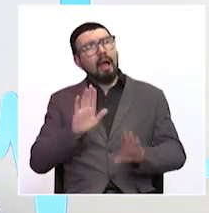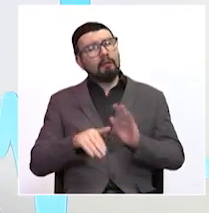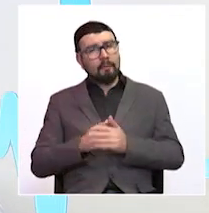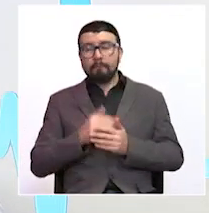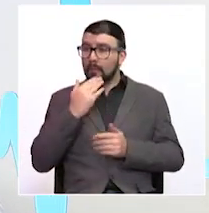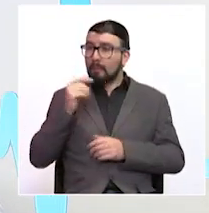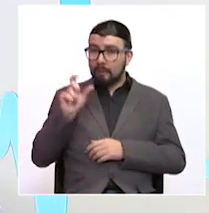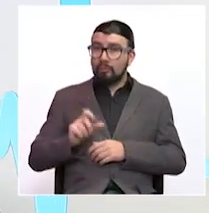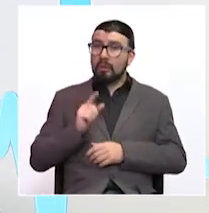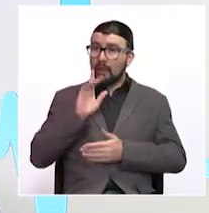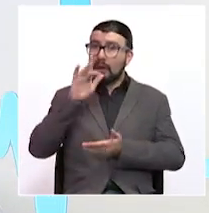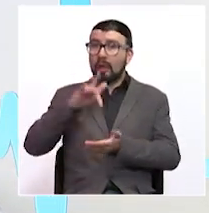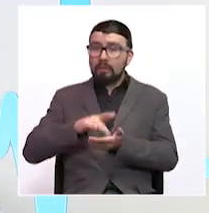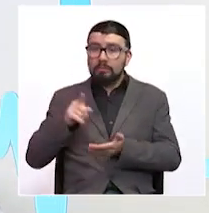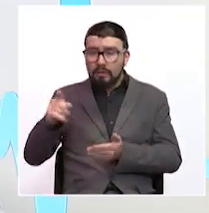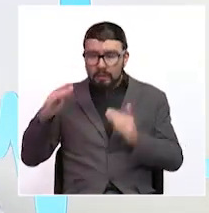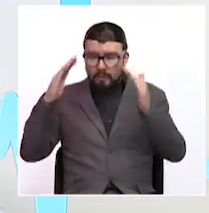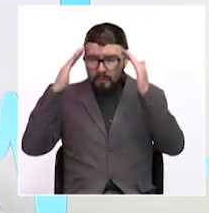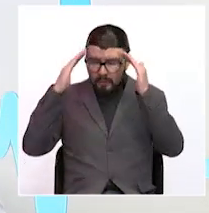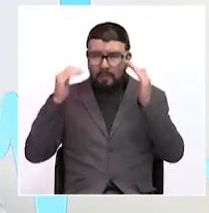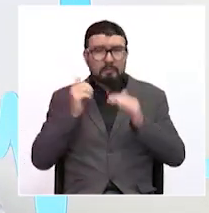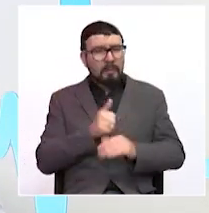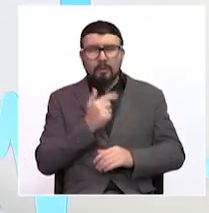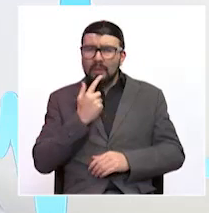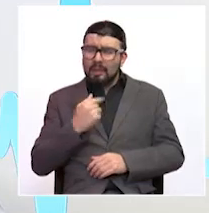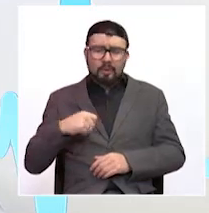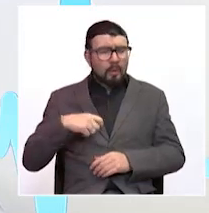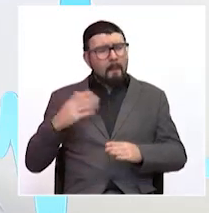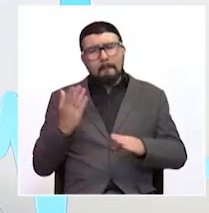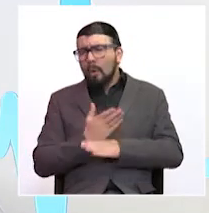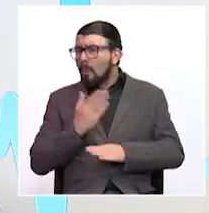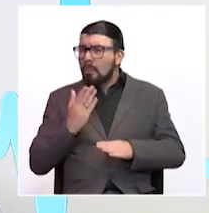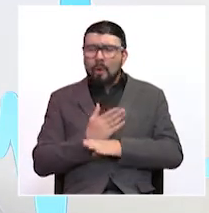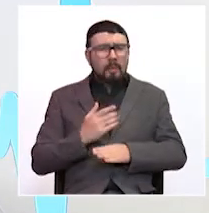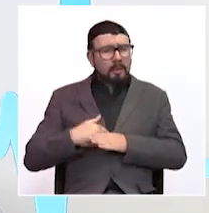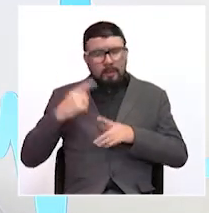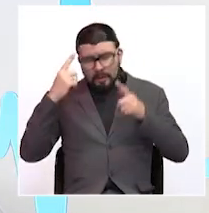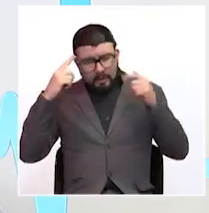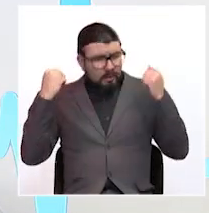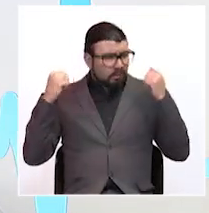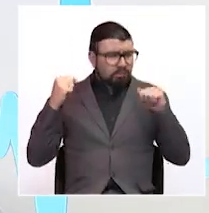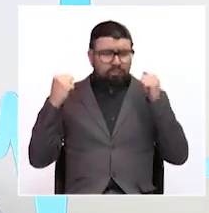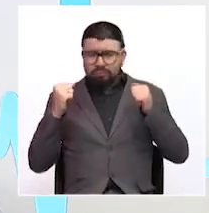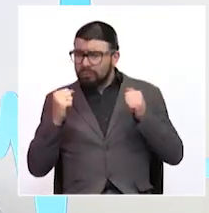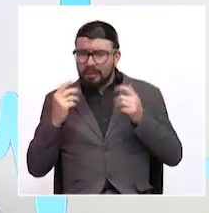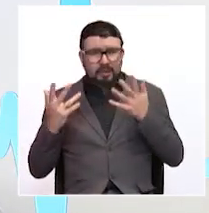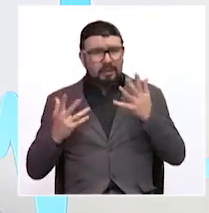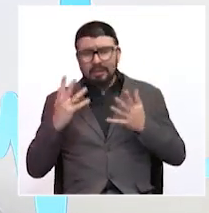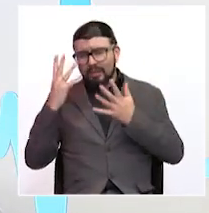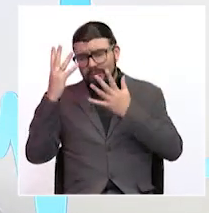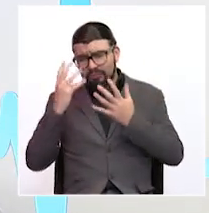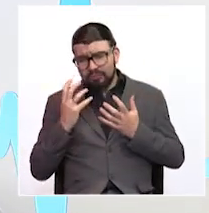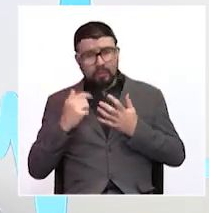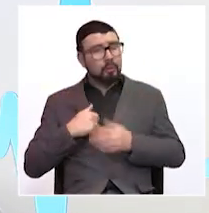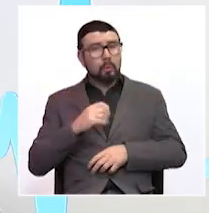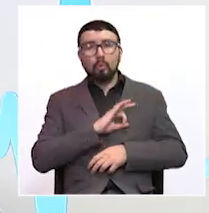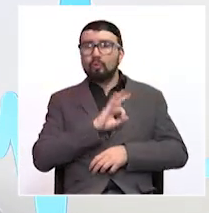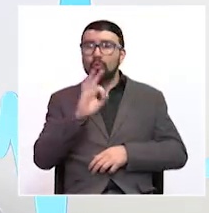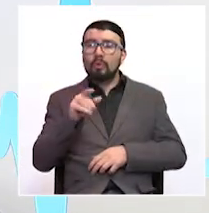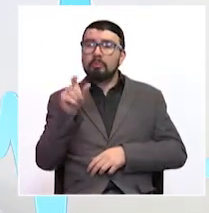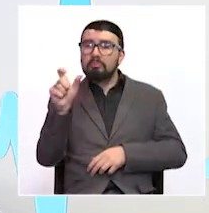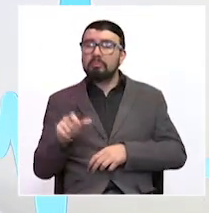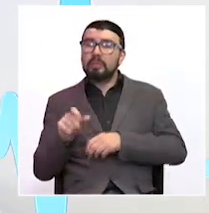en siguiente me dijo que tenía una cantidad de problemas pesadillas depresión y nunca recibí psicoanálisis